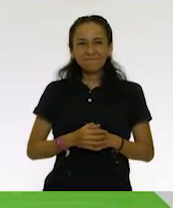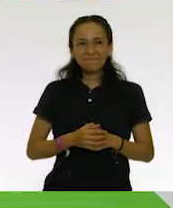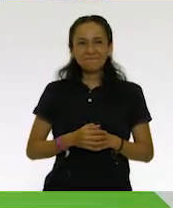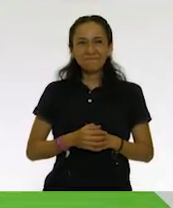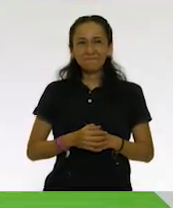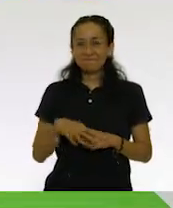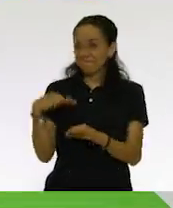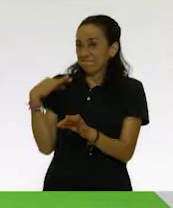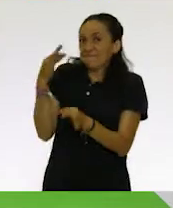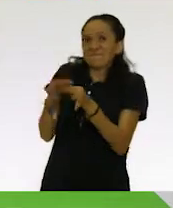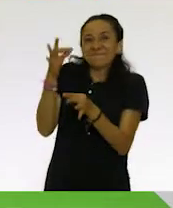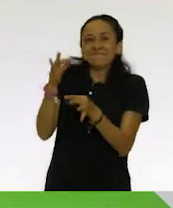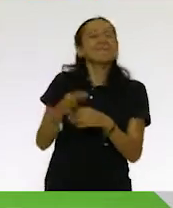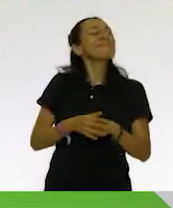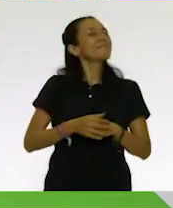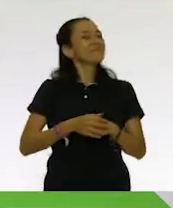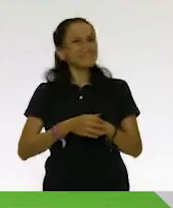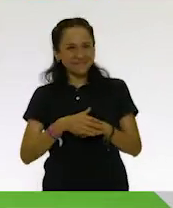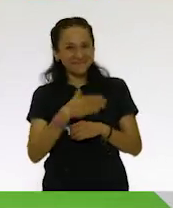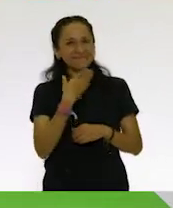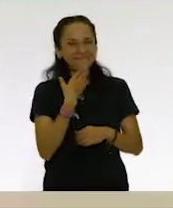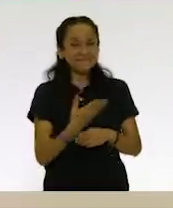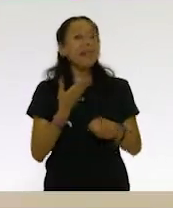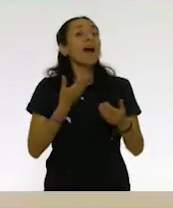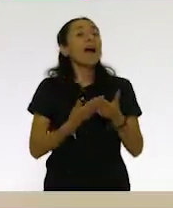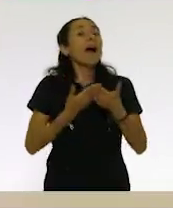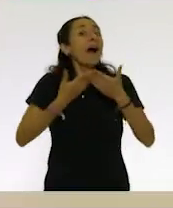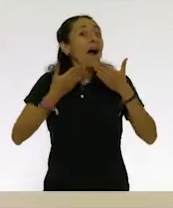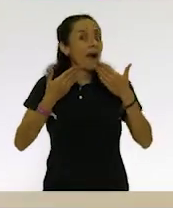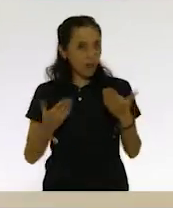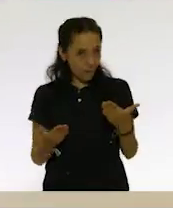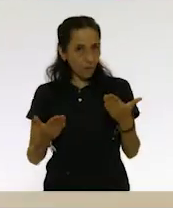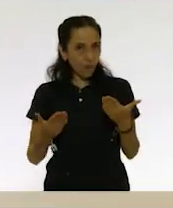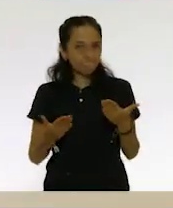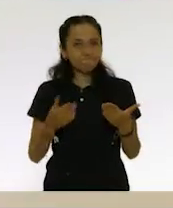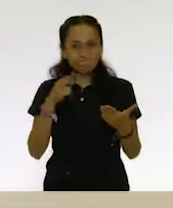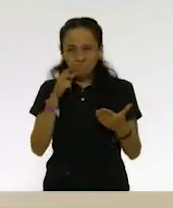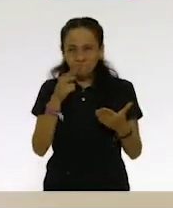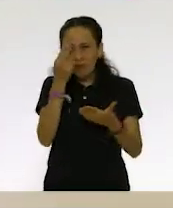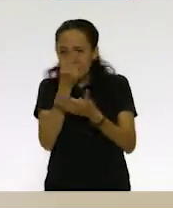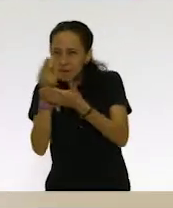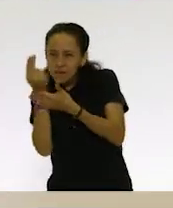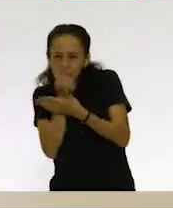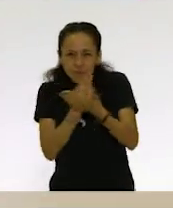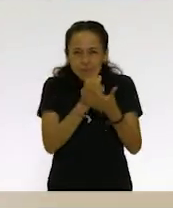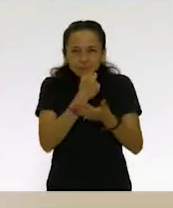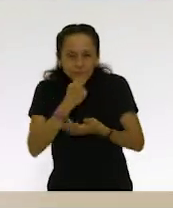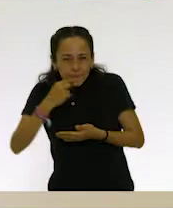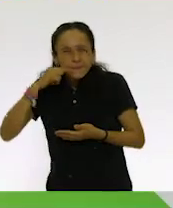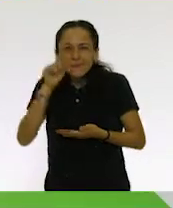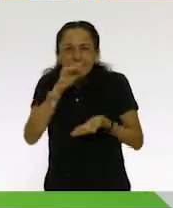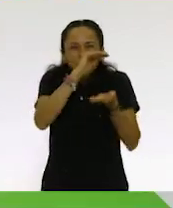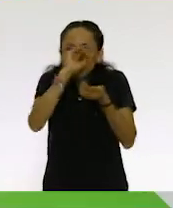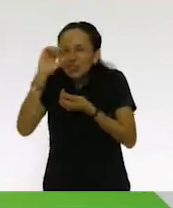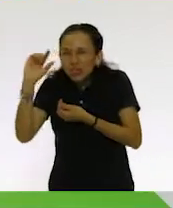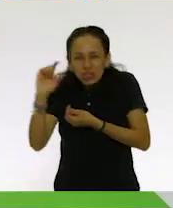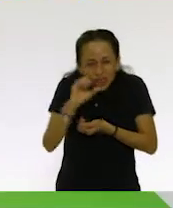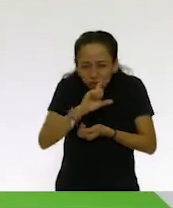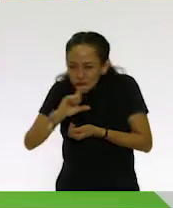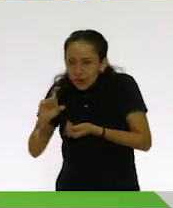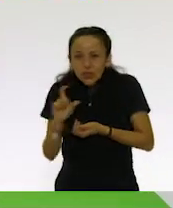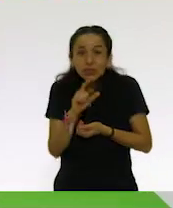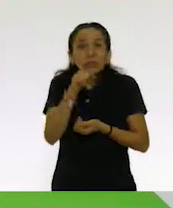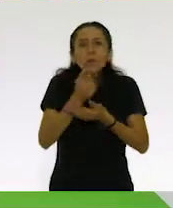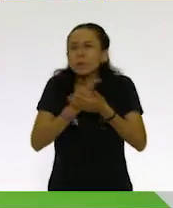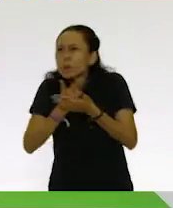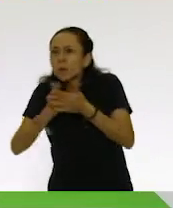¿Listo? ¡Sí! Ahora vas a contar todas las hojaritas que dibujaste. A ver, en casa,